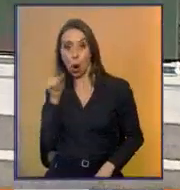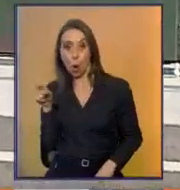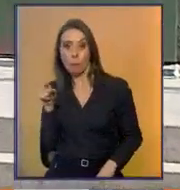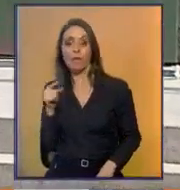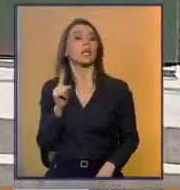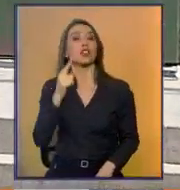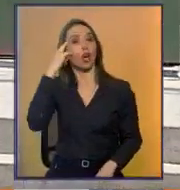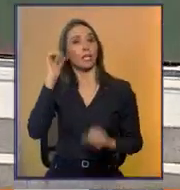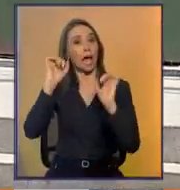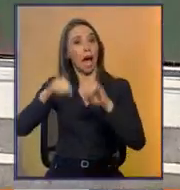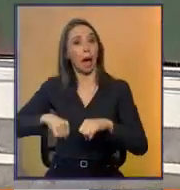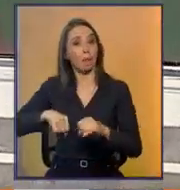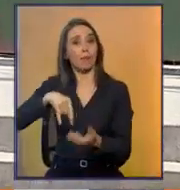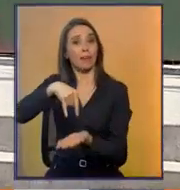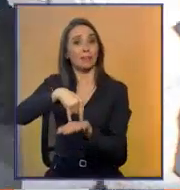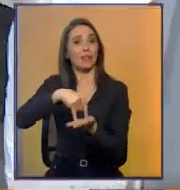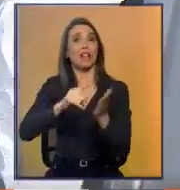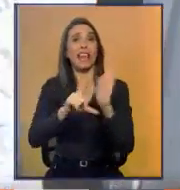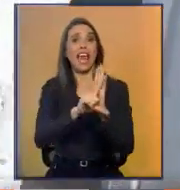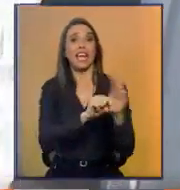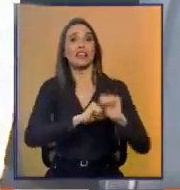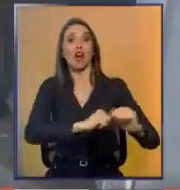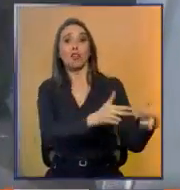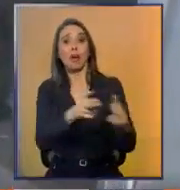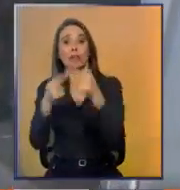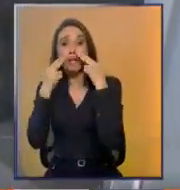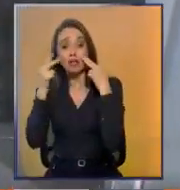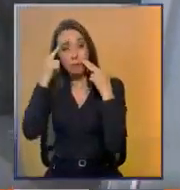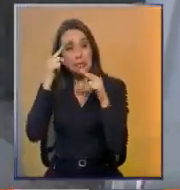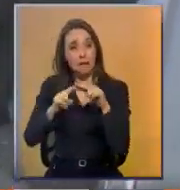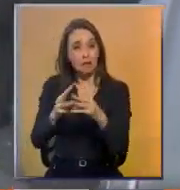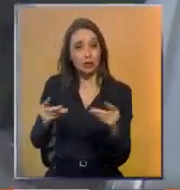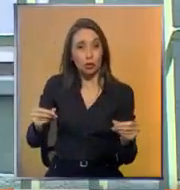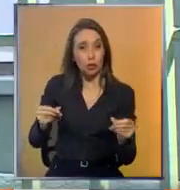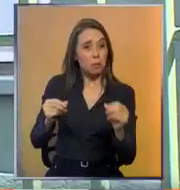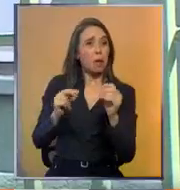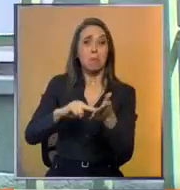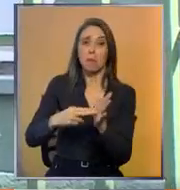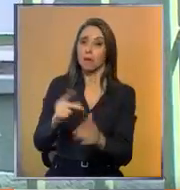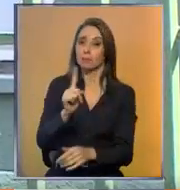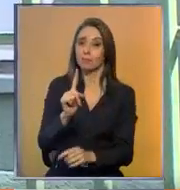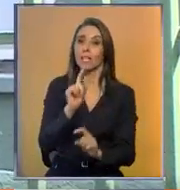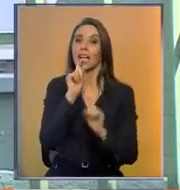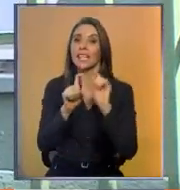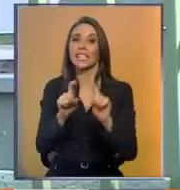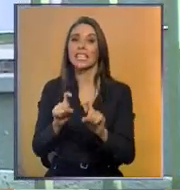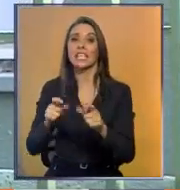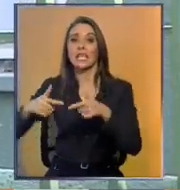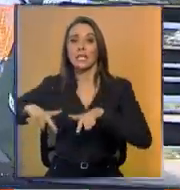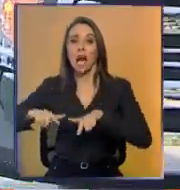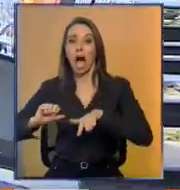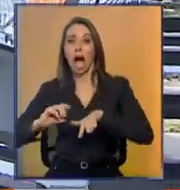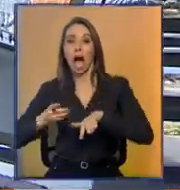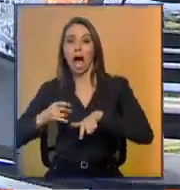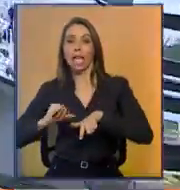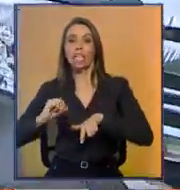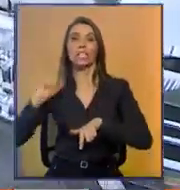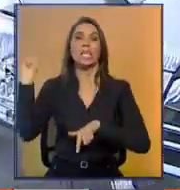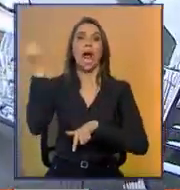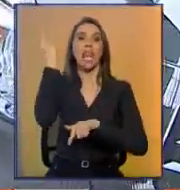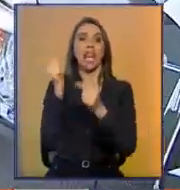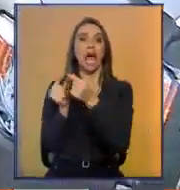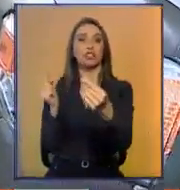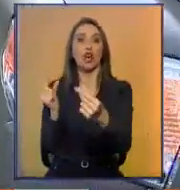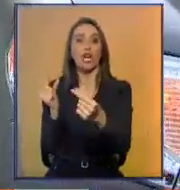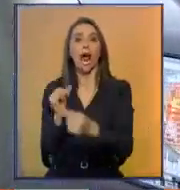aprobación de la ley antiterrorista resolverá el problema. Incluso es crítico de la Agencia Nacional de Inteligencia, ANI,